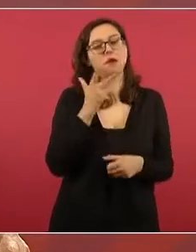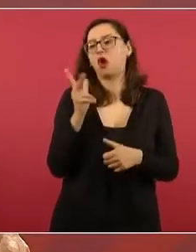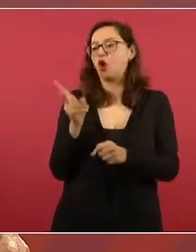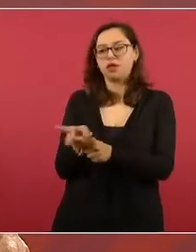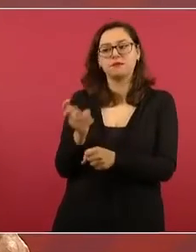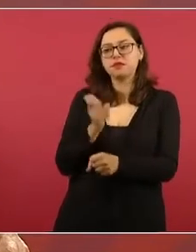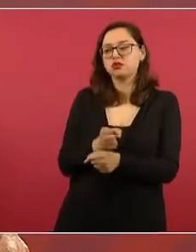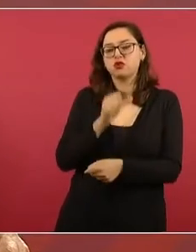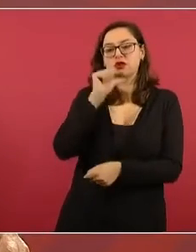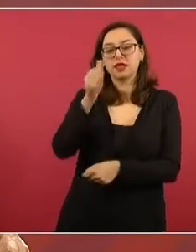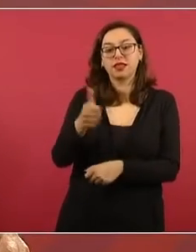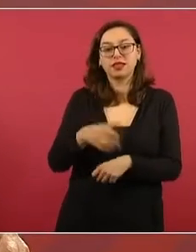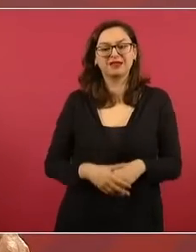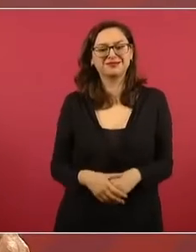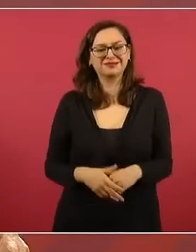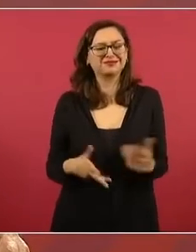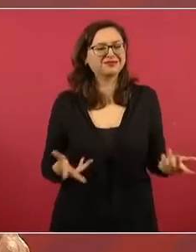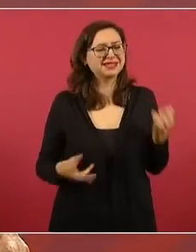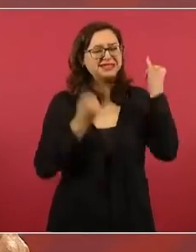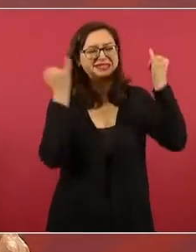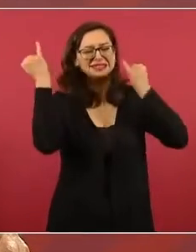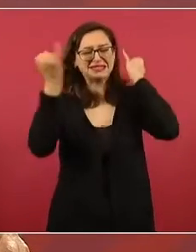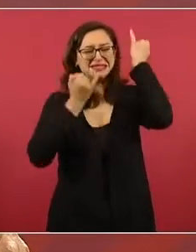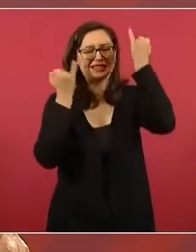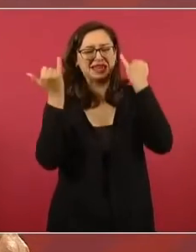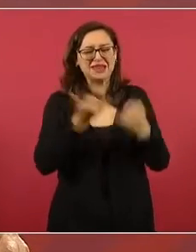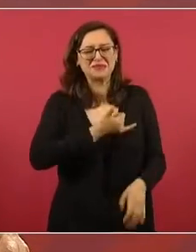Esa es la creencia,